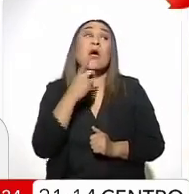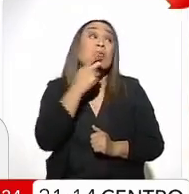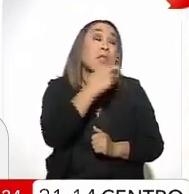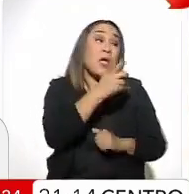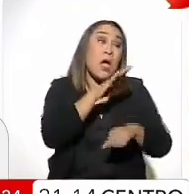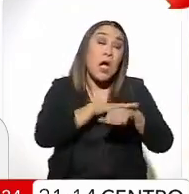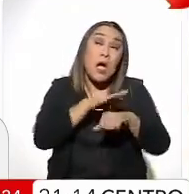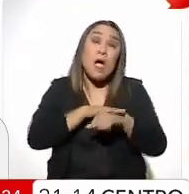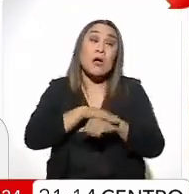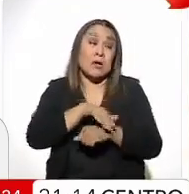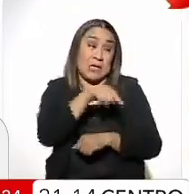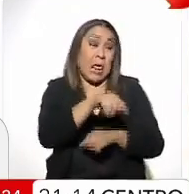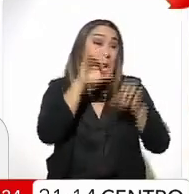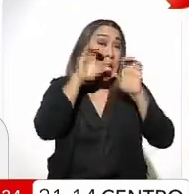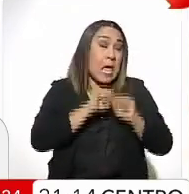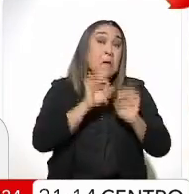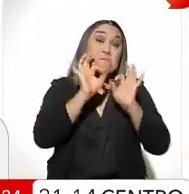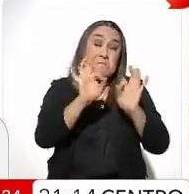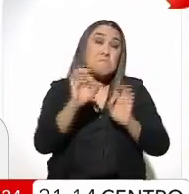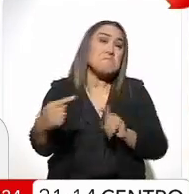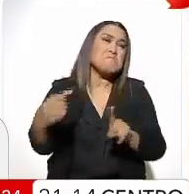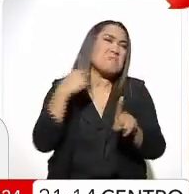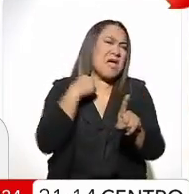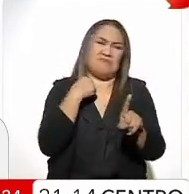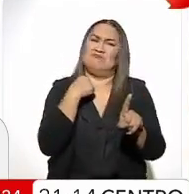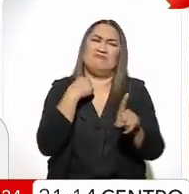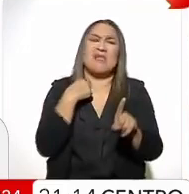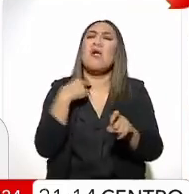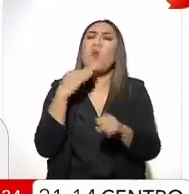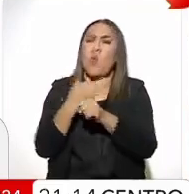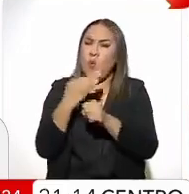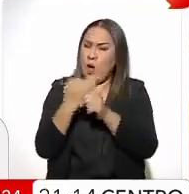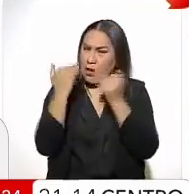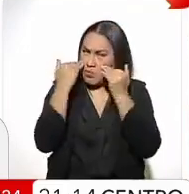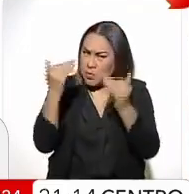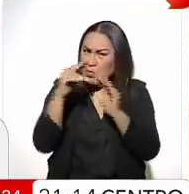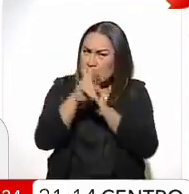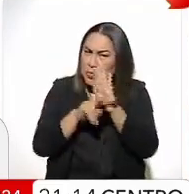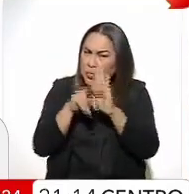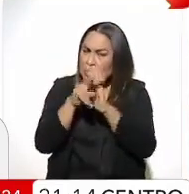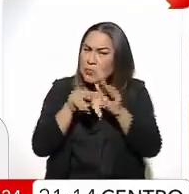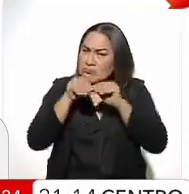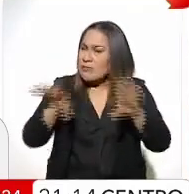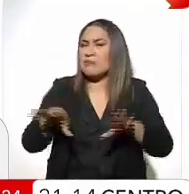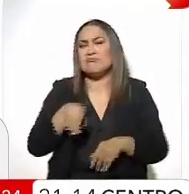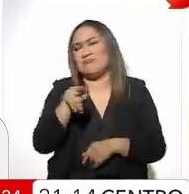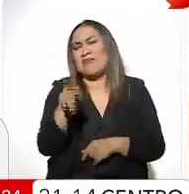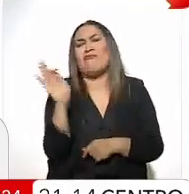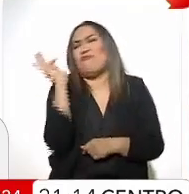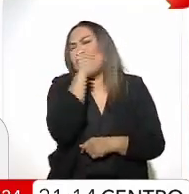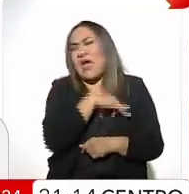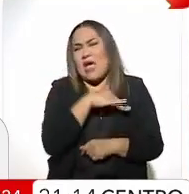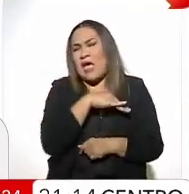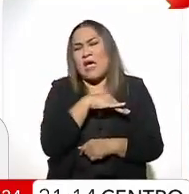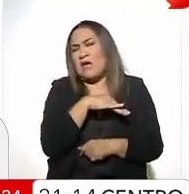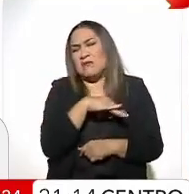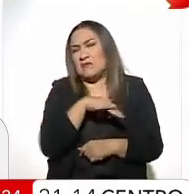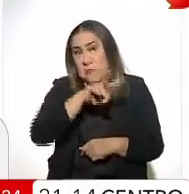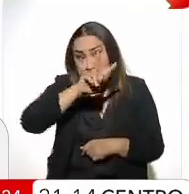mataron ahí, pero en el video demuestra que no era cierto. Solo